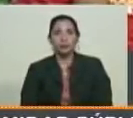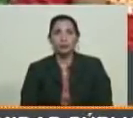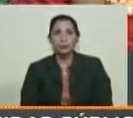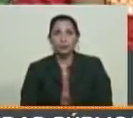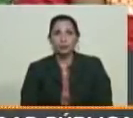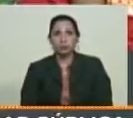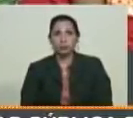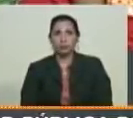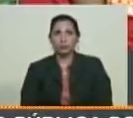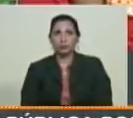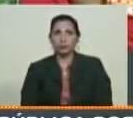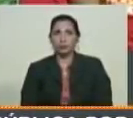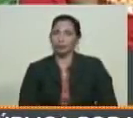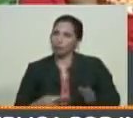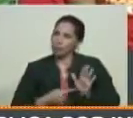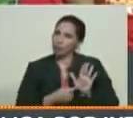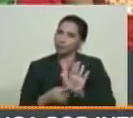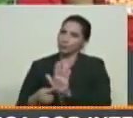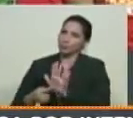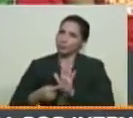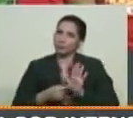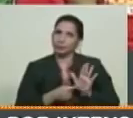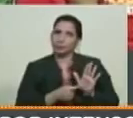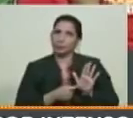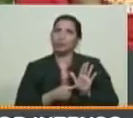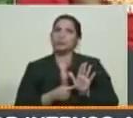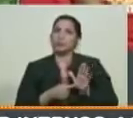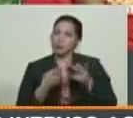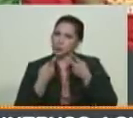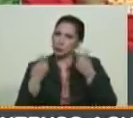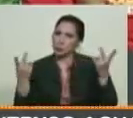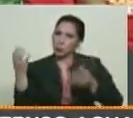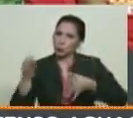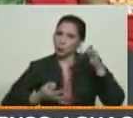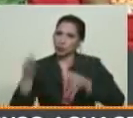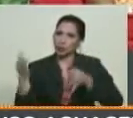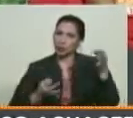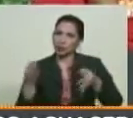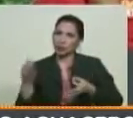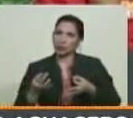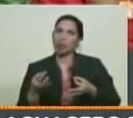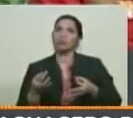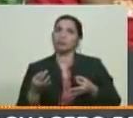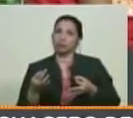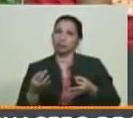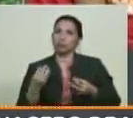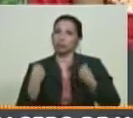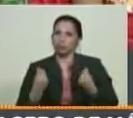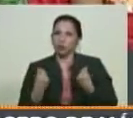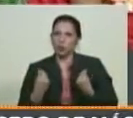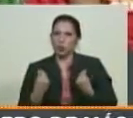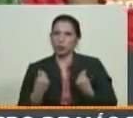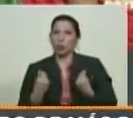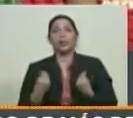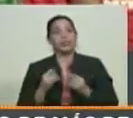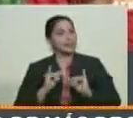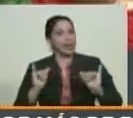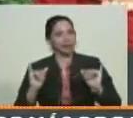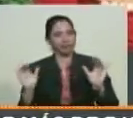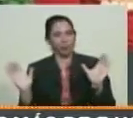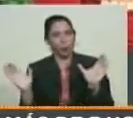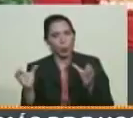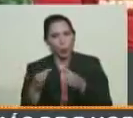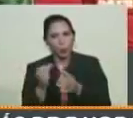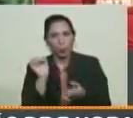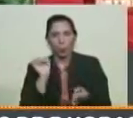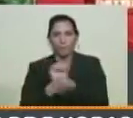la oportunidad de demostrar que va a actuar como así lo está haciendo. Ya hay un grupo de detenidos, ya hay